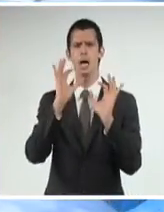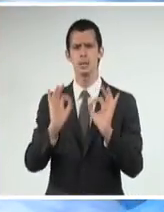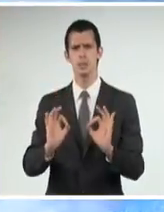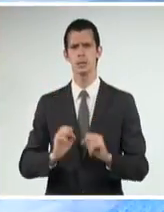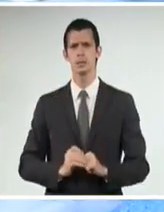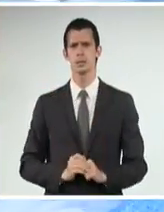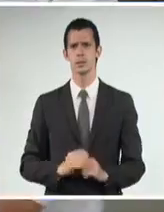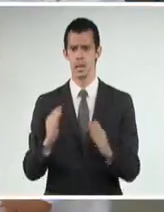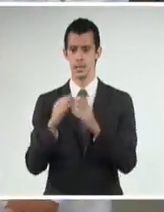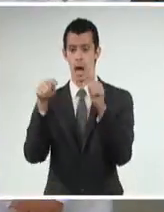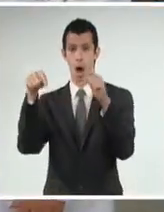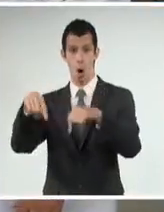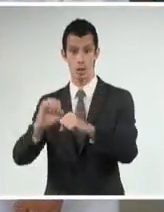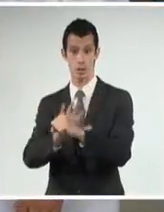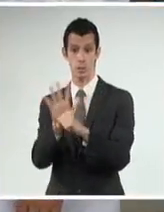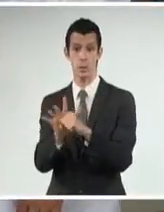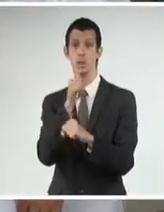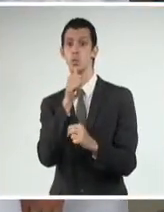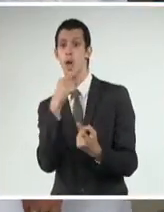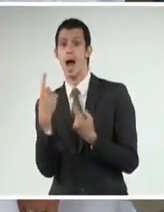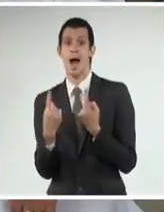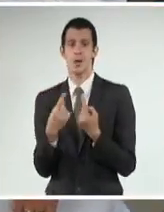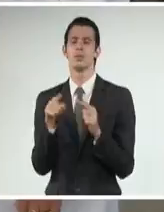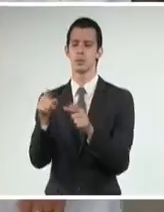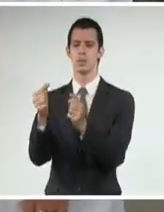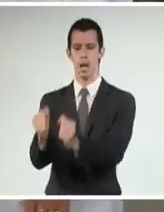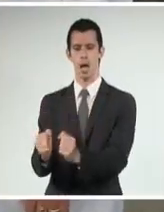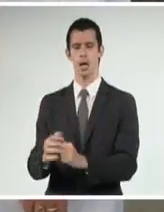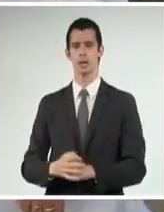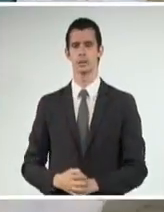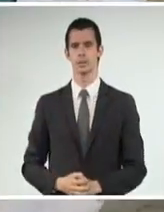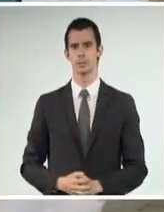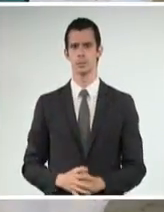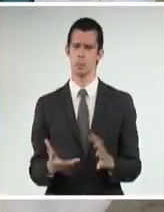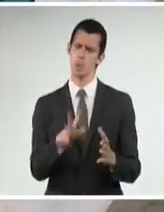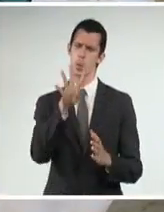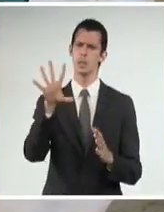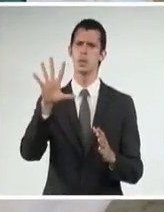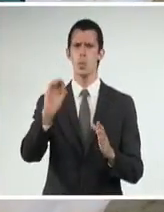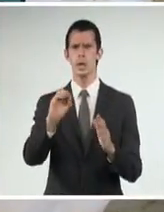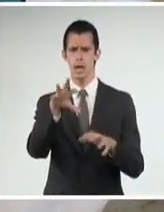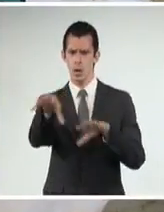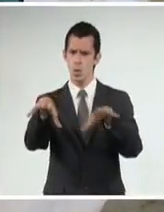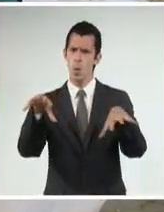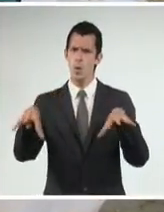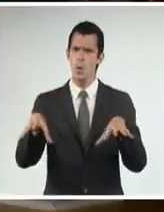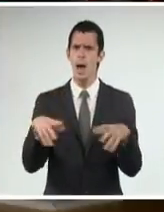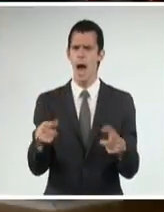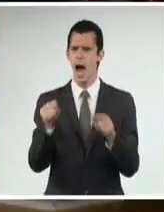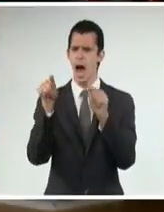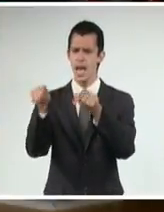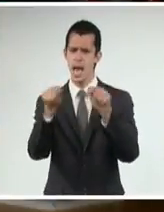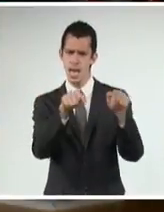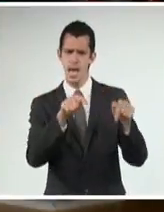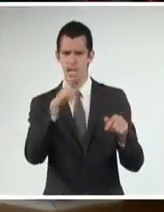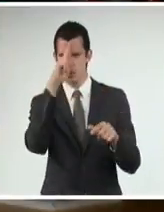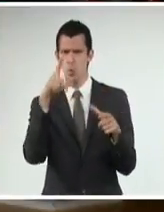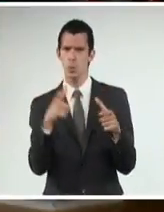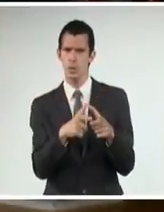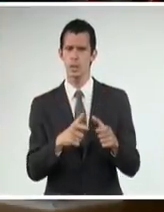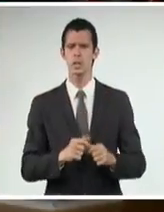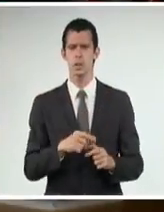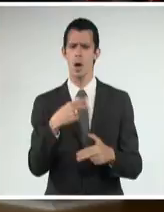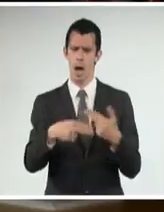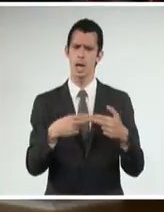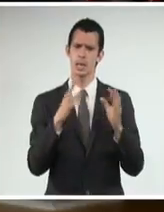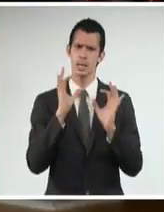consultorios médicos a nivel de comunidad y cerca de 450 áreas de salud. En un consultorio puede haber un número grande